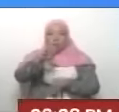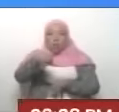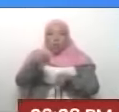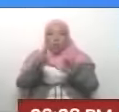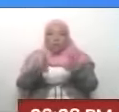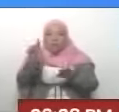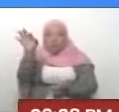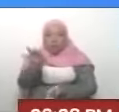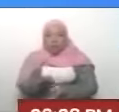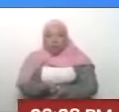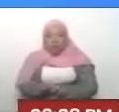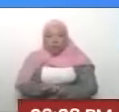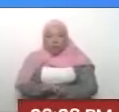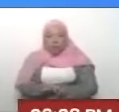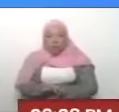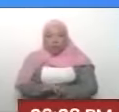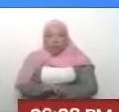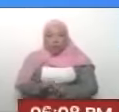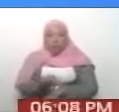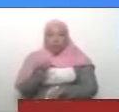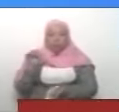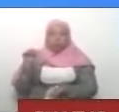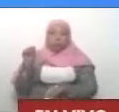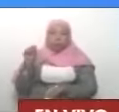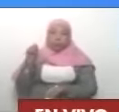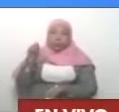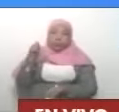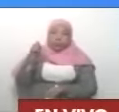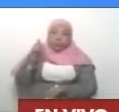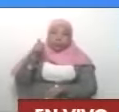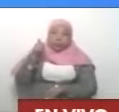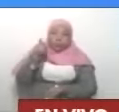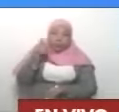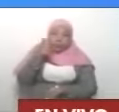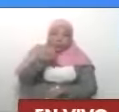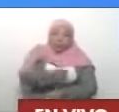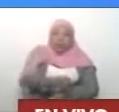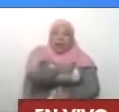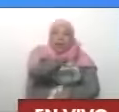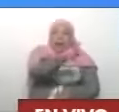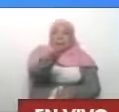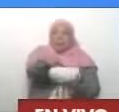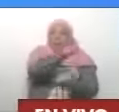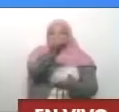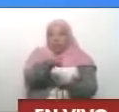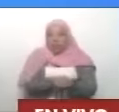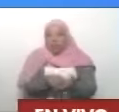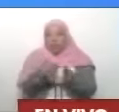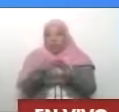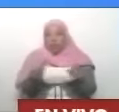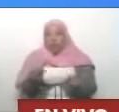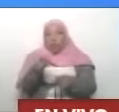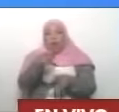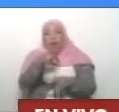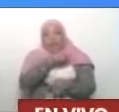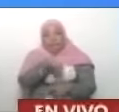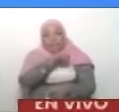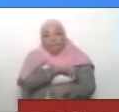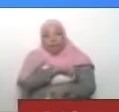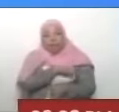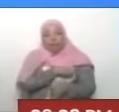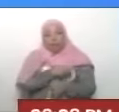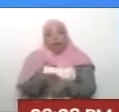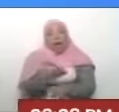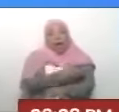60.6% del tiempo histórico transcurrido desde llegada de los colonialistas, porque antes éramos pueblos